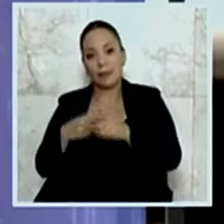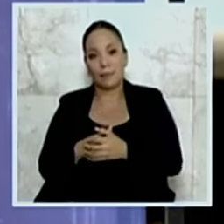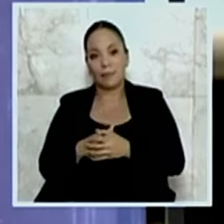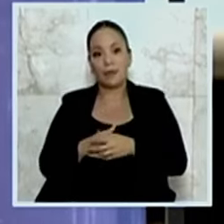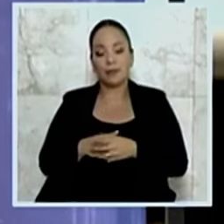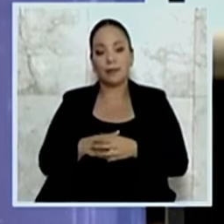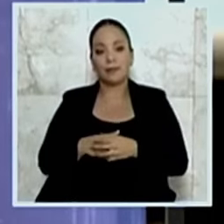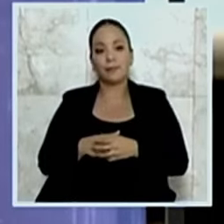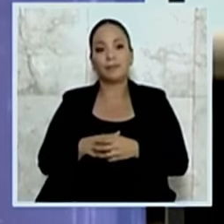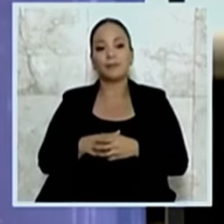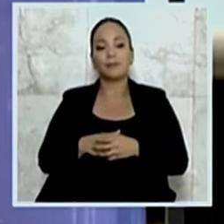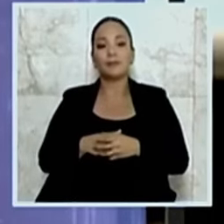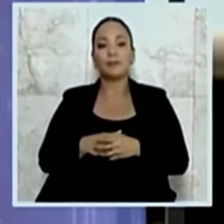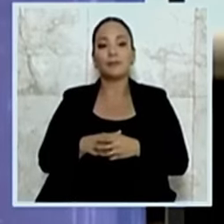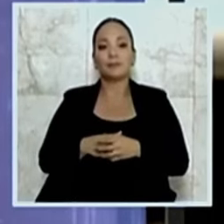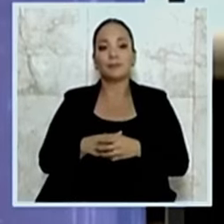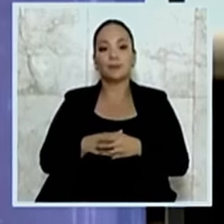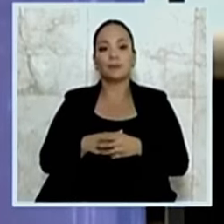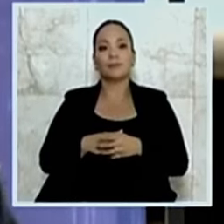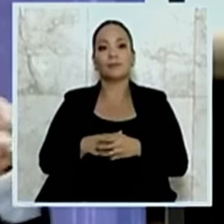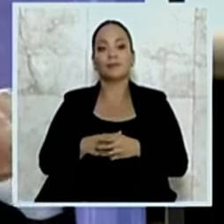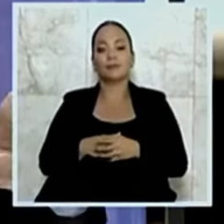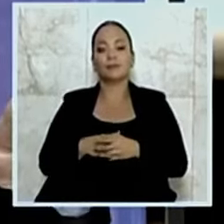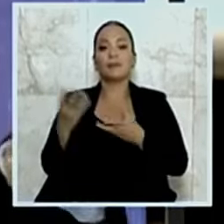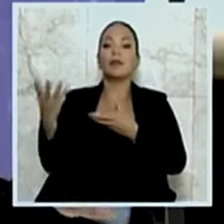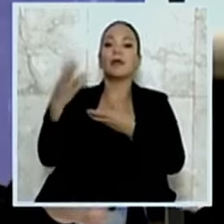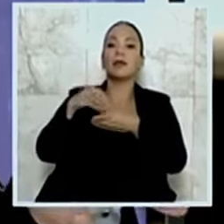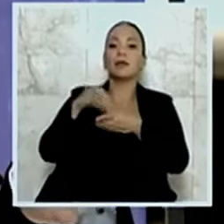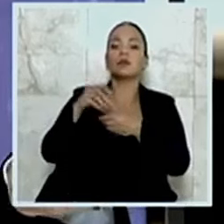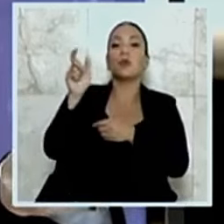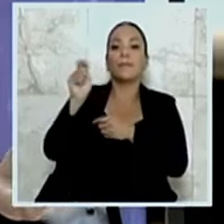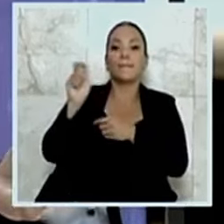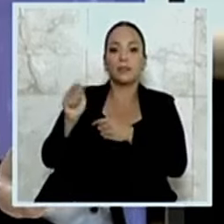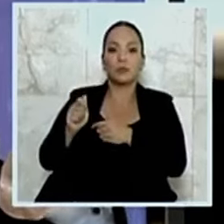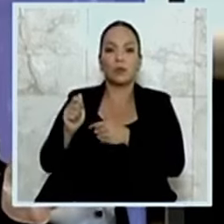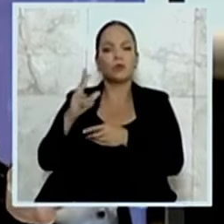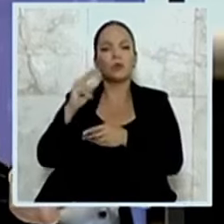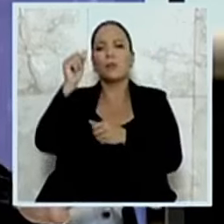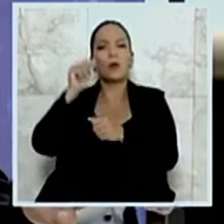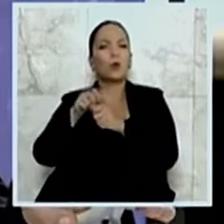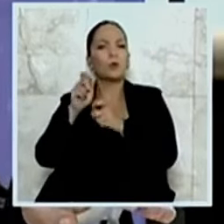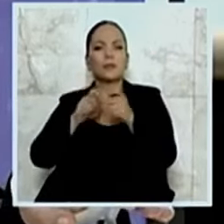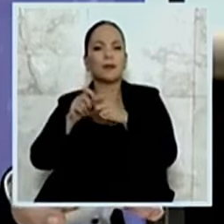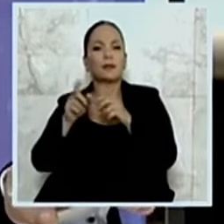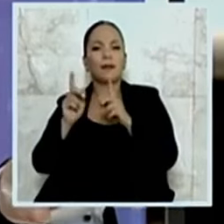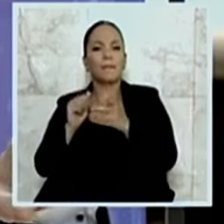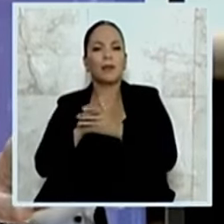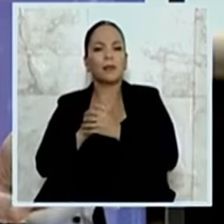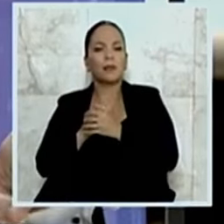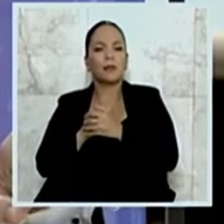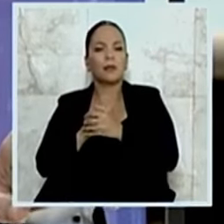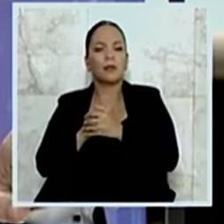esos, por definición usted es pobre. Hay otra línea de pobreza extrema,